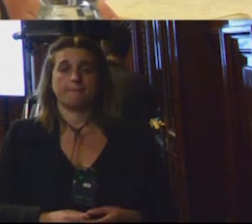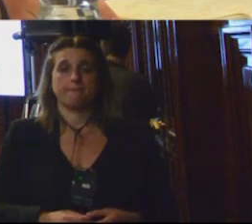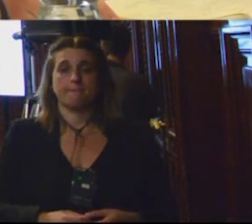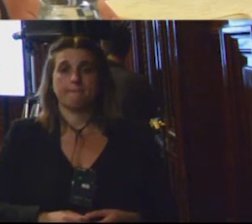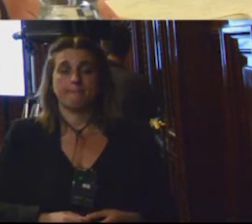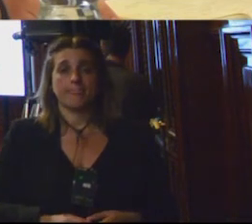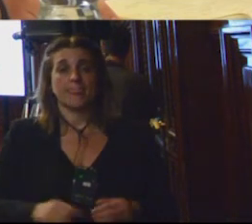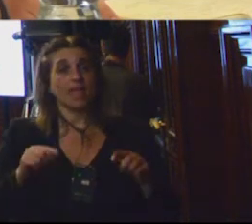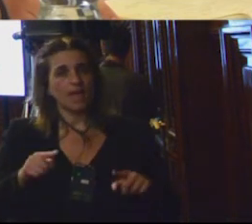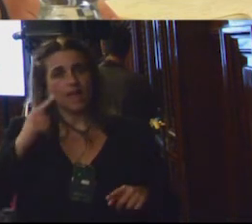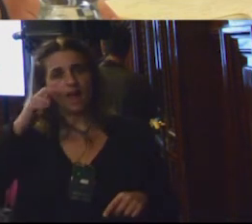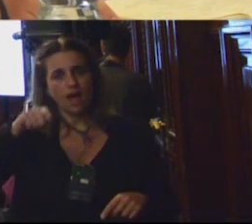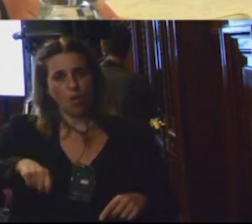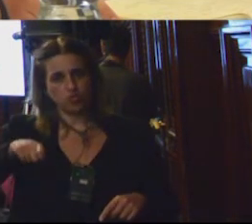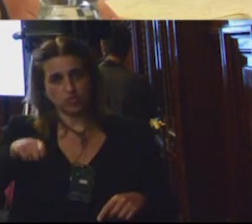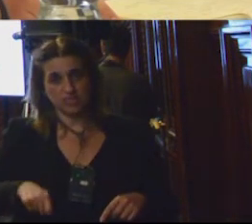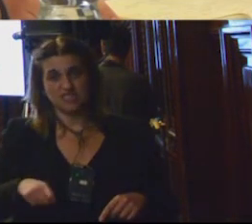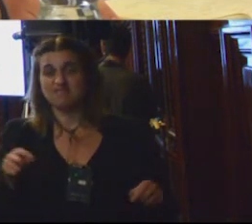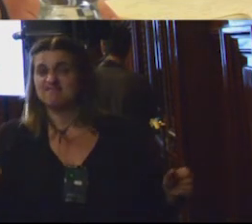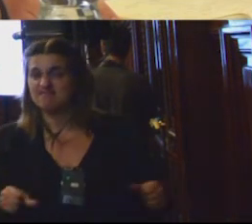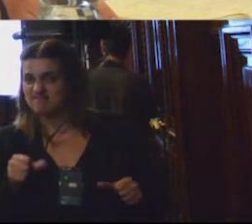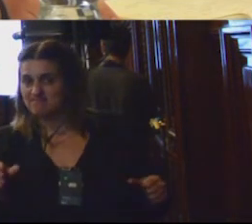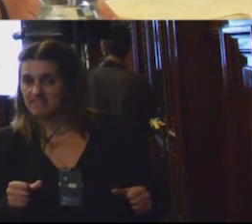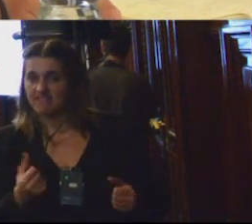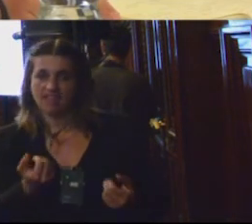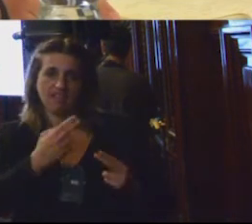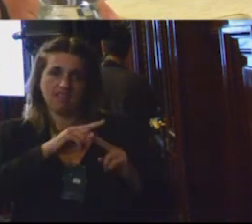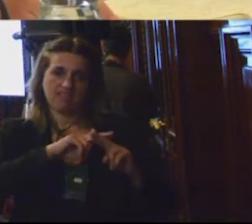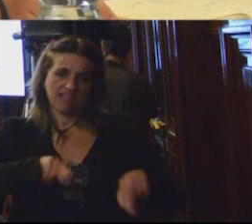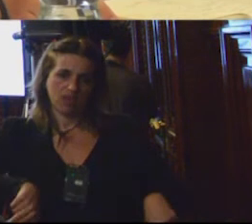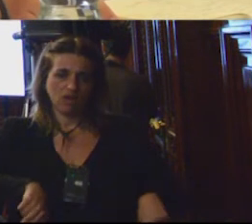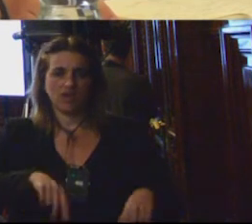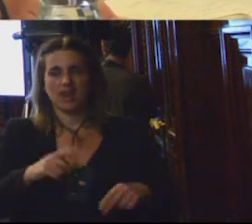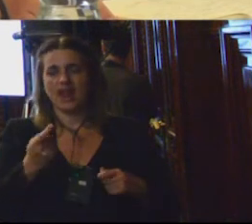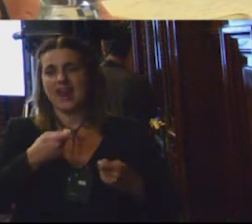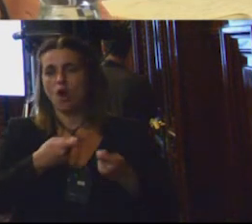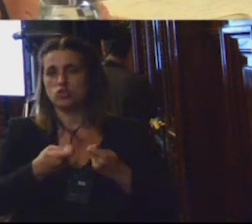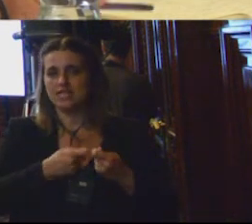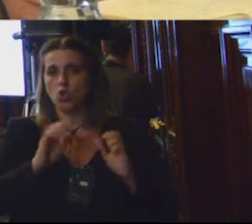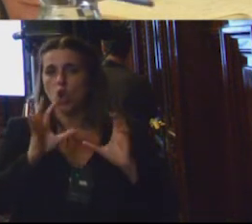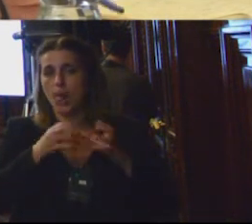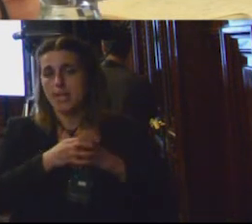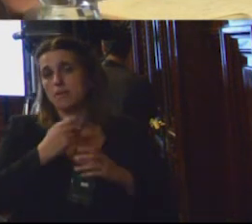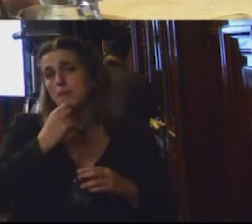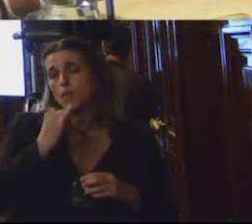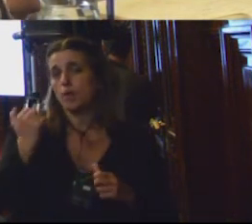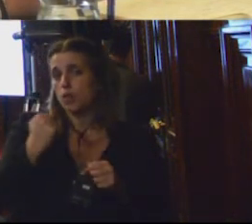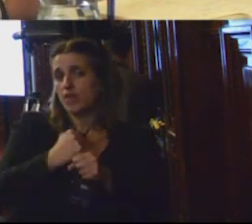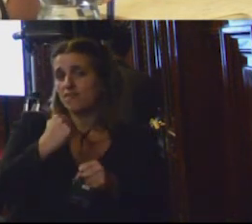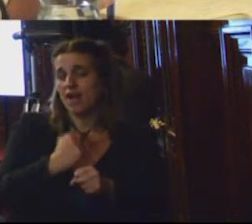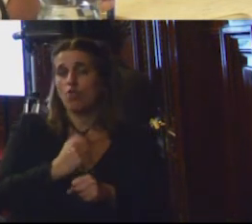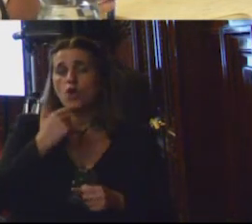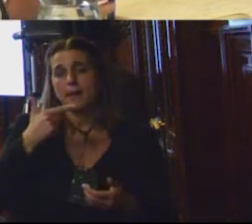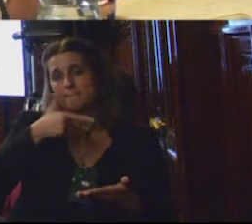Y la justicia venía a derrubar la negociación colectiva. Por ejemplo, los trabajadores